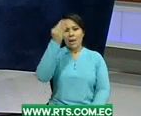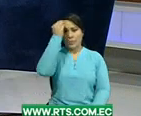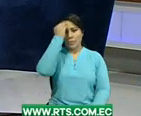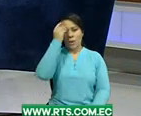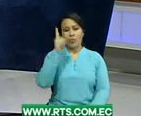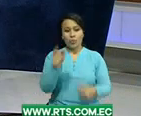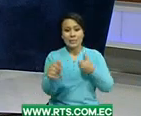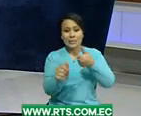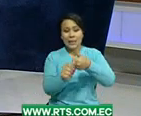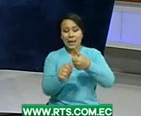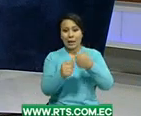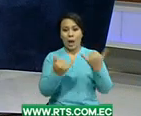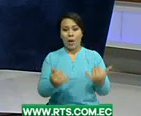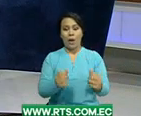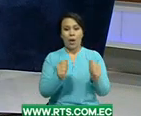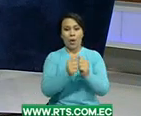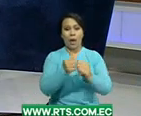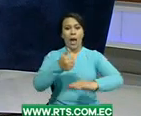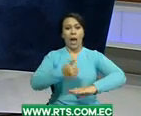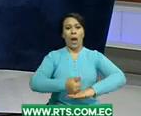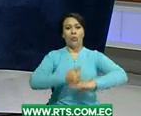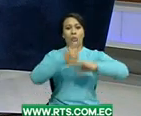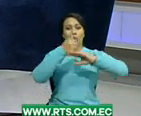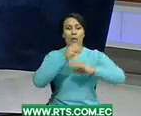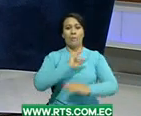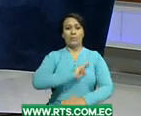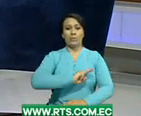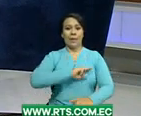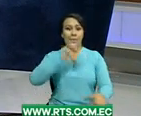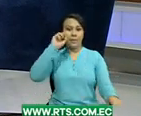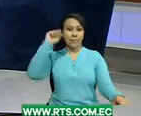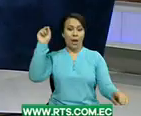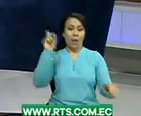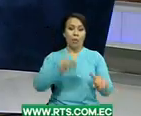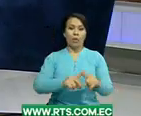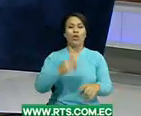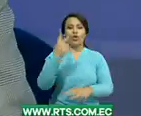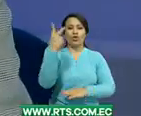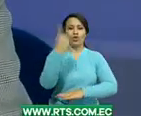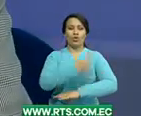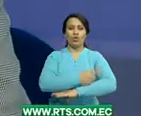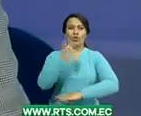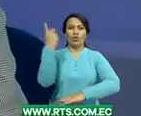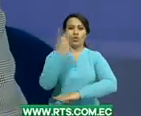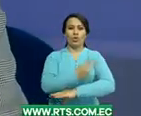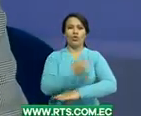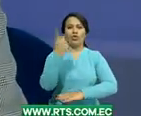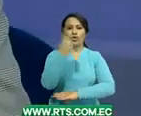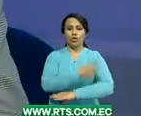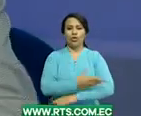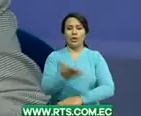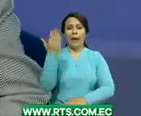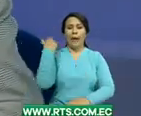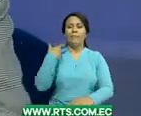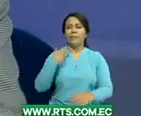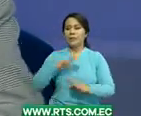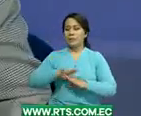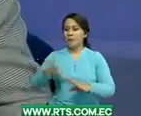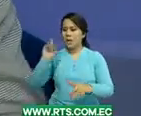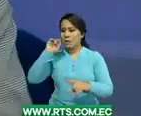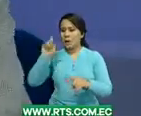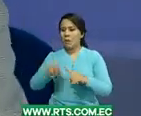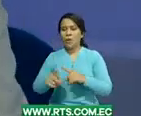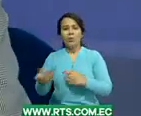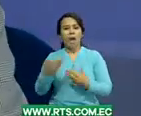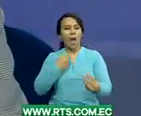algún acercamiento con la primera autoridad municipal. ¿A qué acuerdo han llegado? Bueno, hace 2 días tuvimos una reunión que dicho por ella misma y por todos